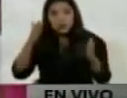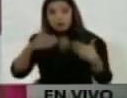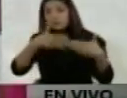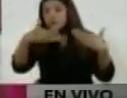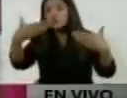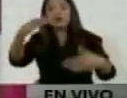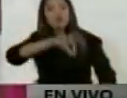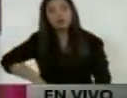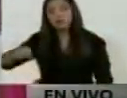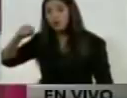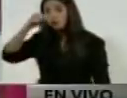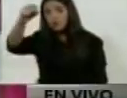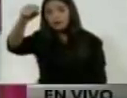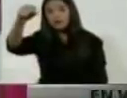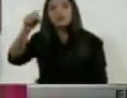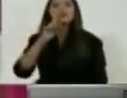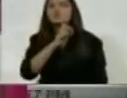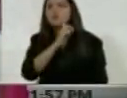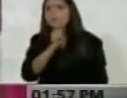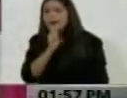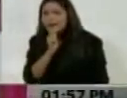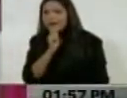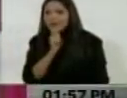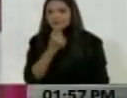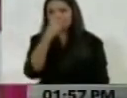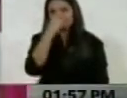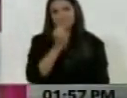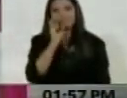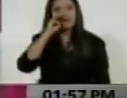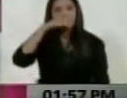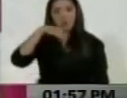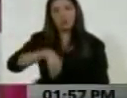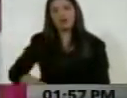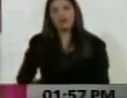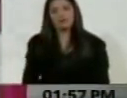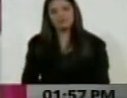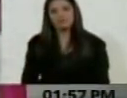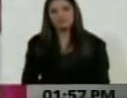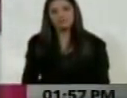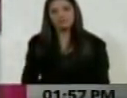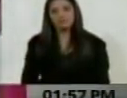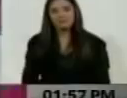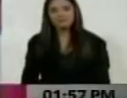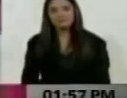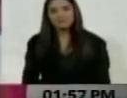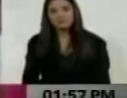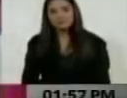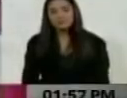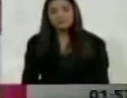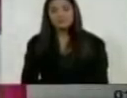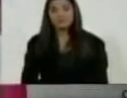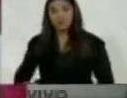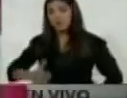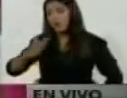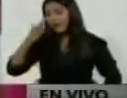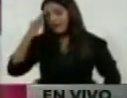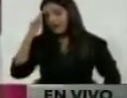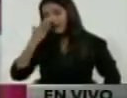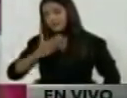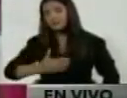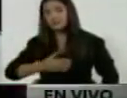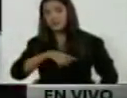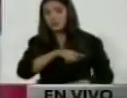del socialismo utópico, se llama Ezequiel Zamora, y en que él llevó a los ejércitos de la oligarquía